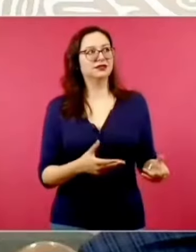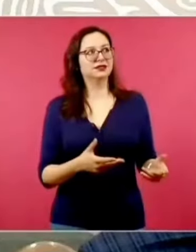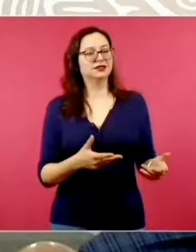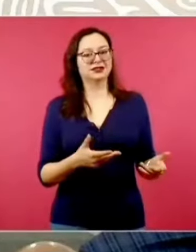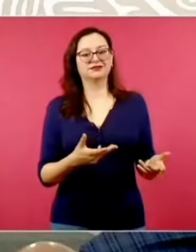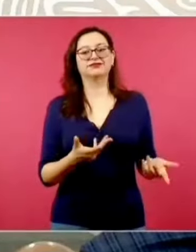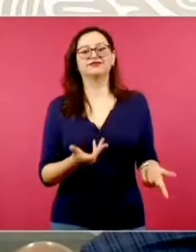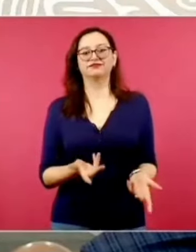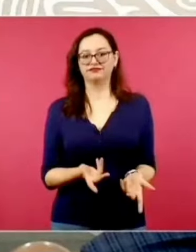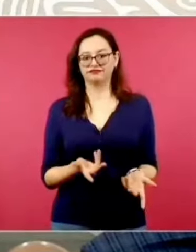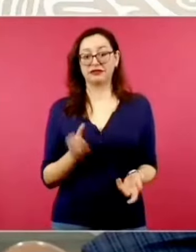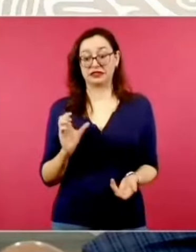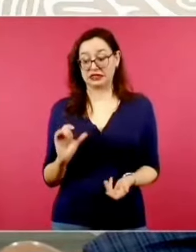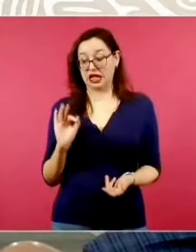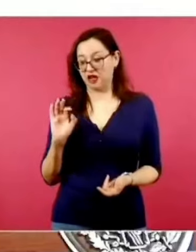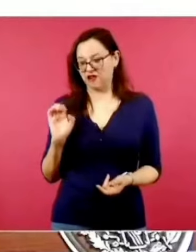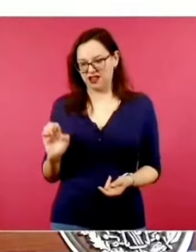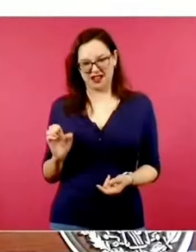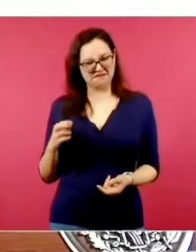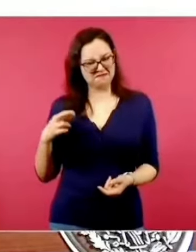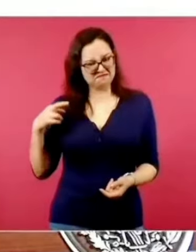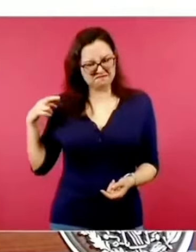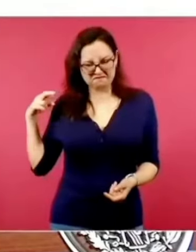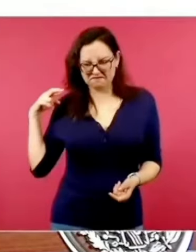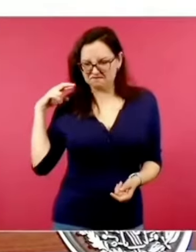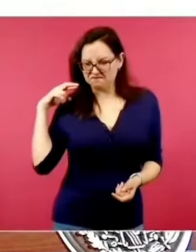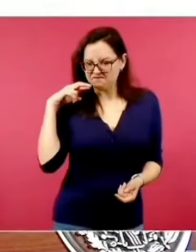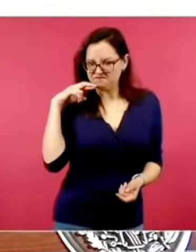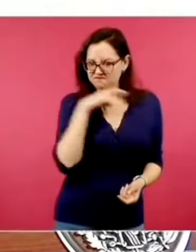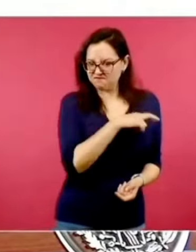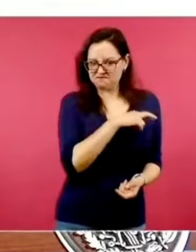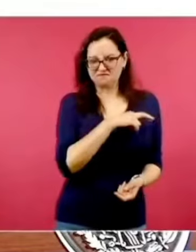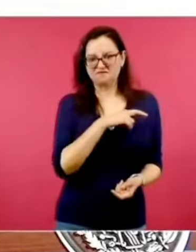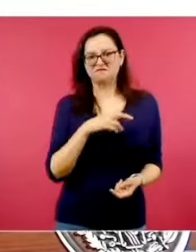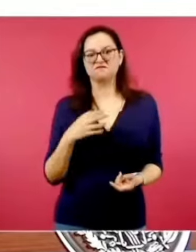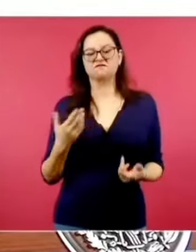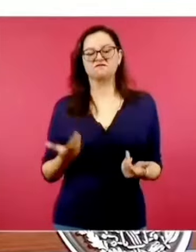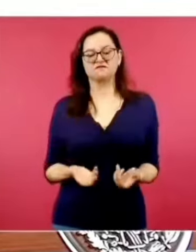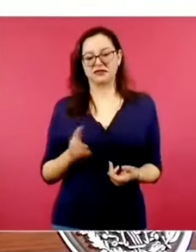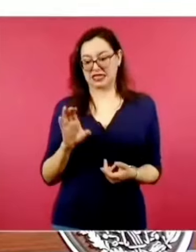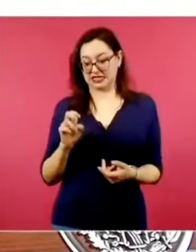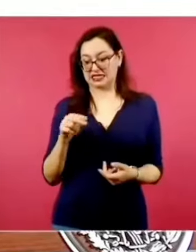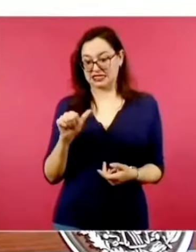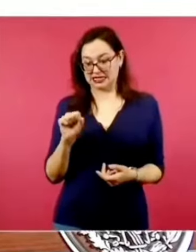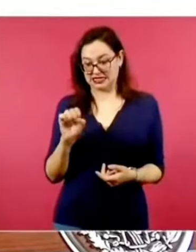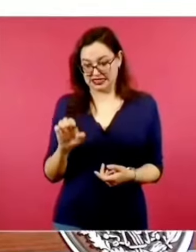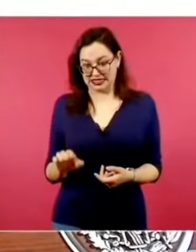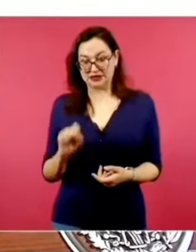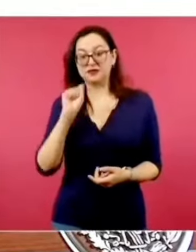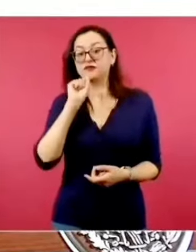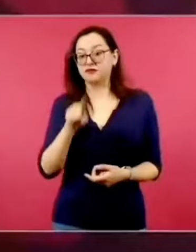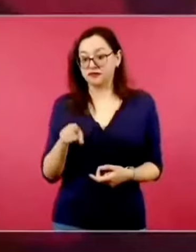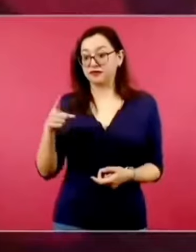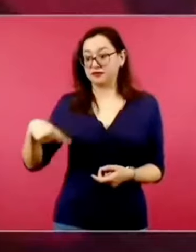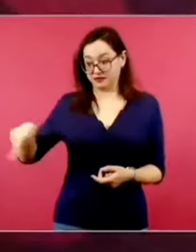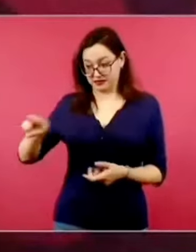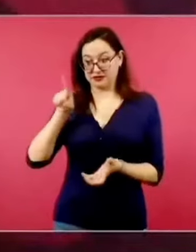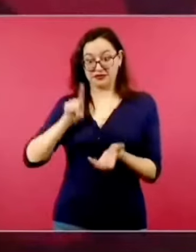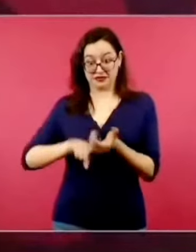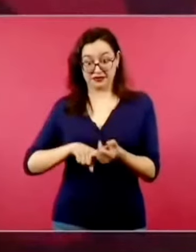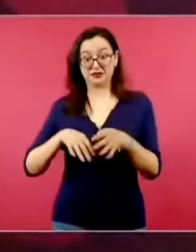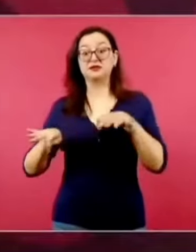y los técnicos de senace y de comisión federal de electricidad que son de los